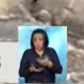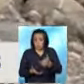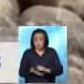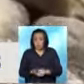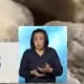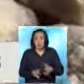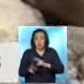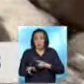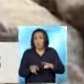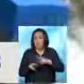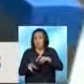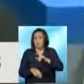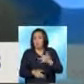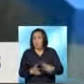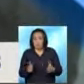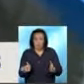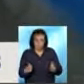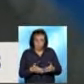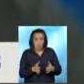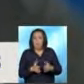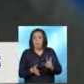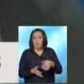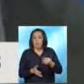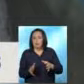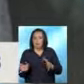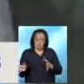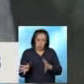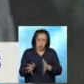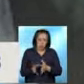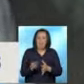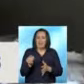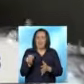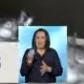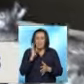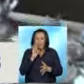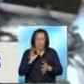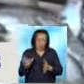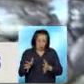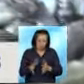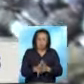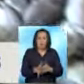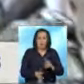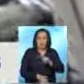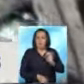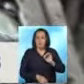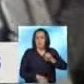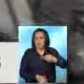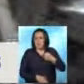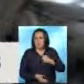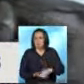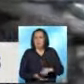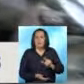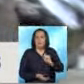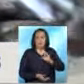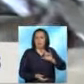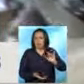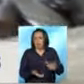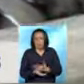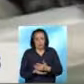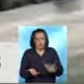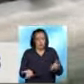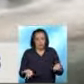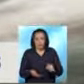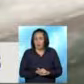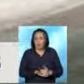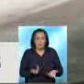que es en el río Paria, se atoró debido a la torrentada y la basura que arrastraba. 20.000 truchas que dejarán de abastecer el mercado del Callejón